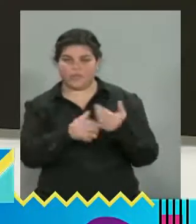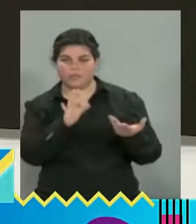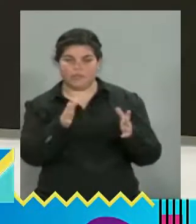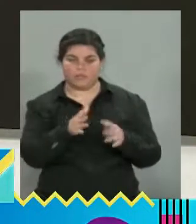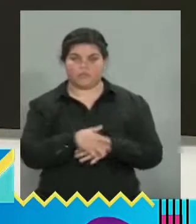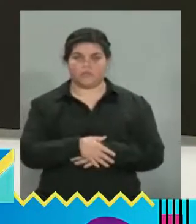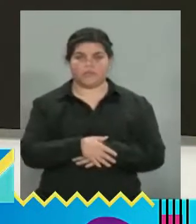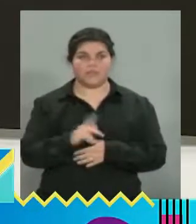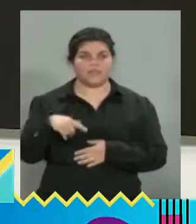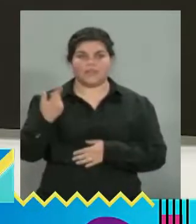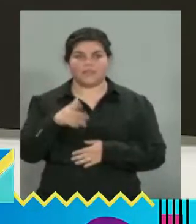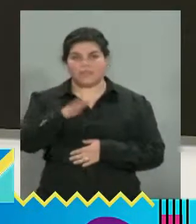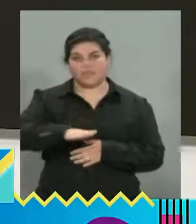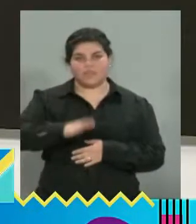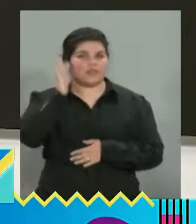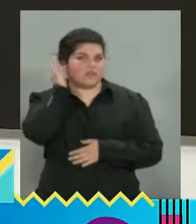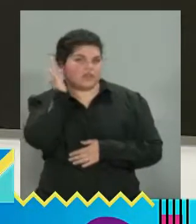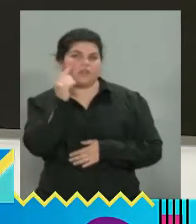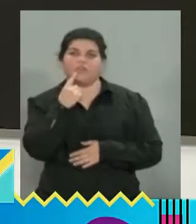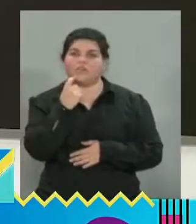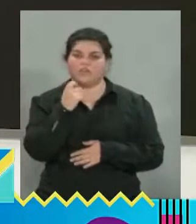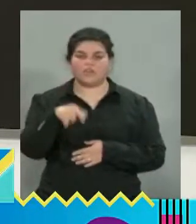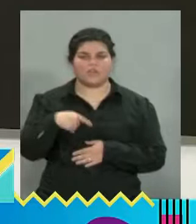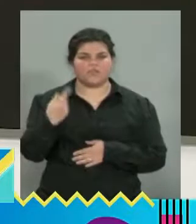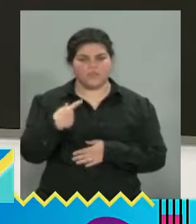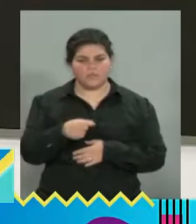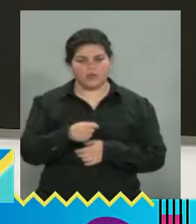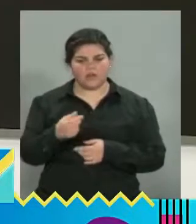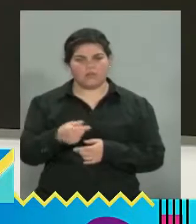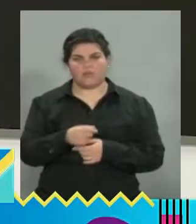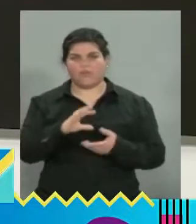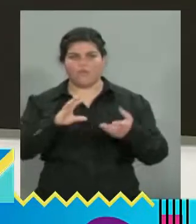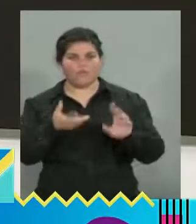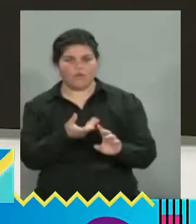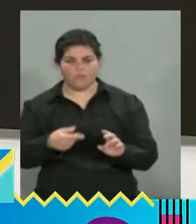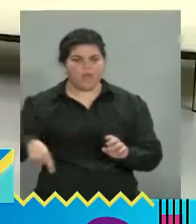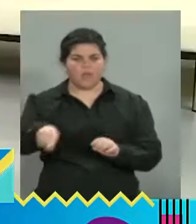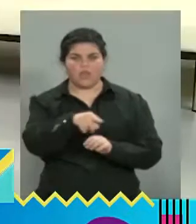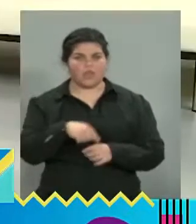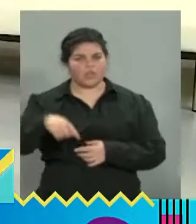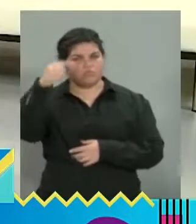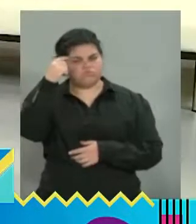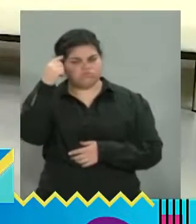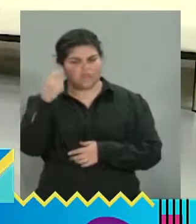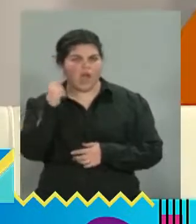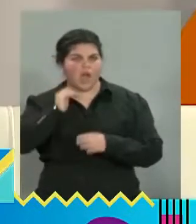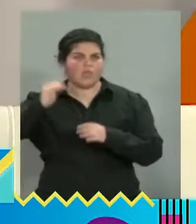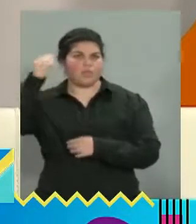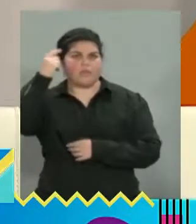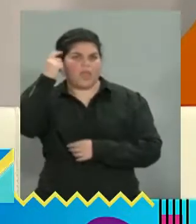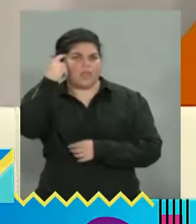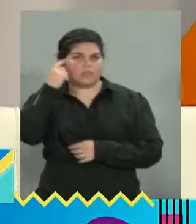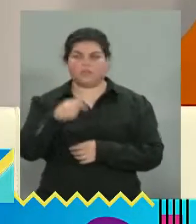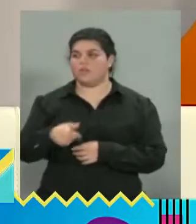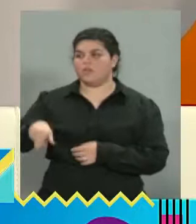que el niños, niñas en general nos dejan más pensando, ¿no? en esto, en la propia reconfiguración de cada uno. El niño y la niña nace